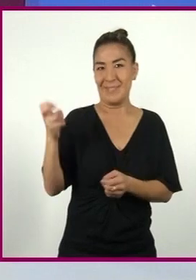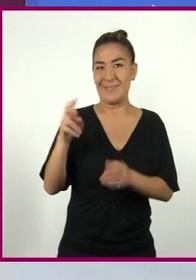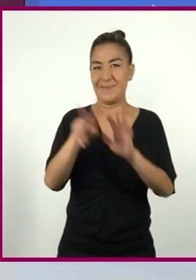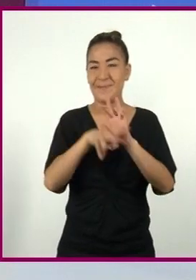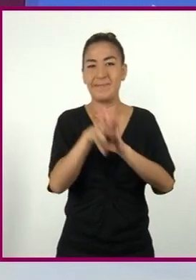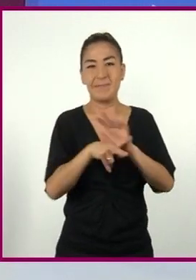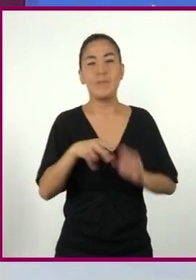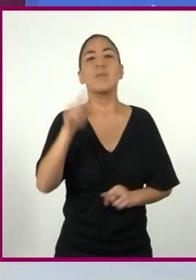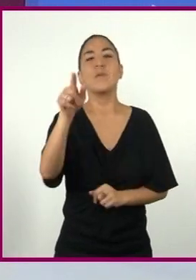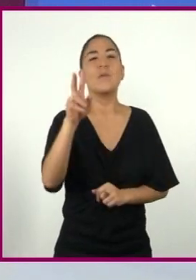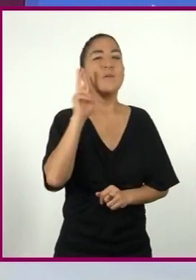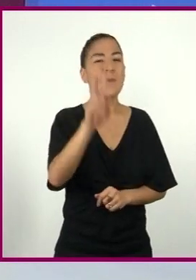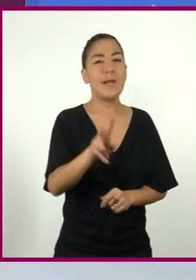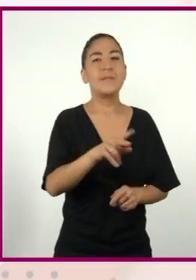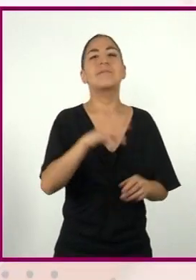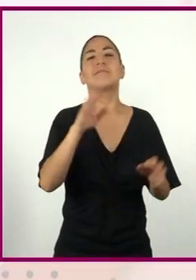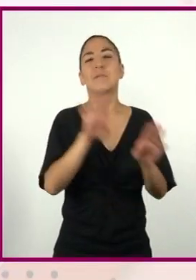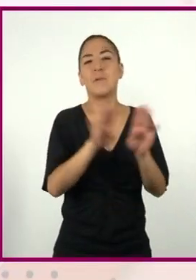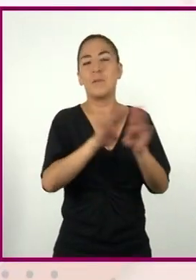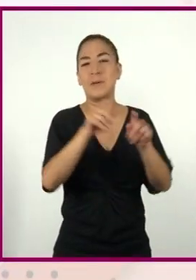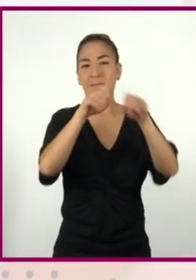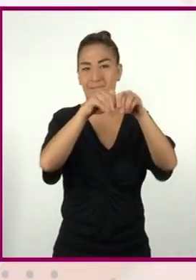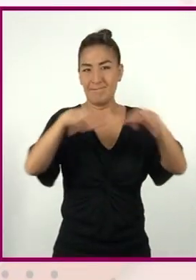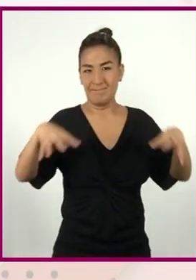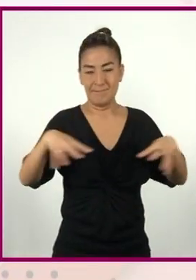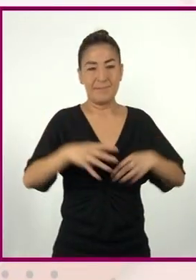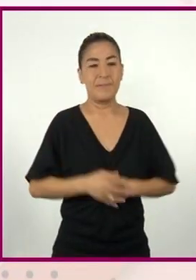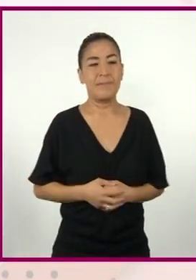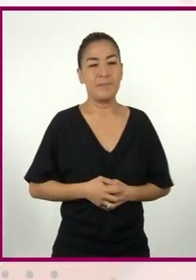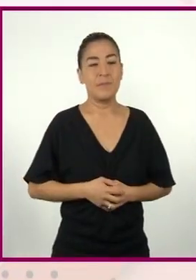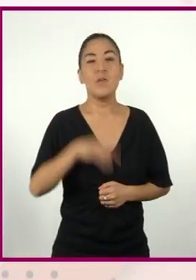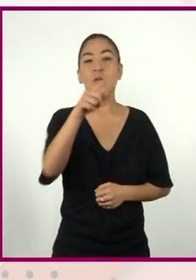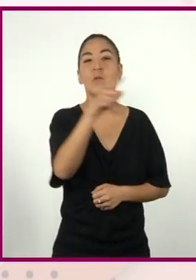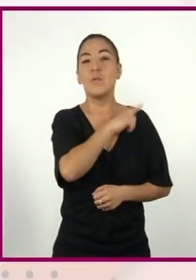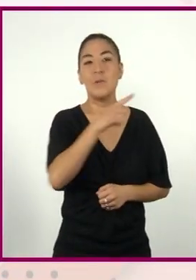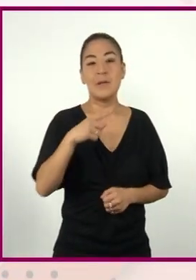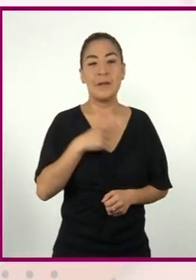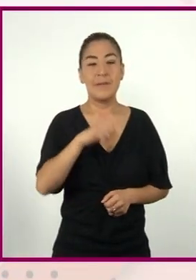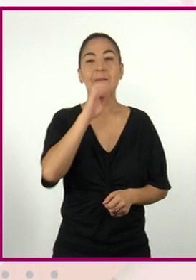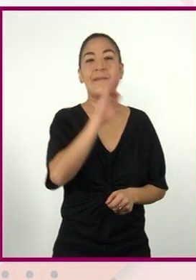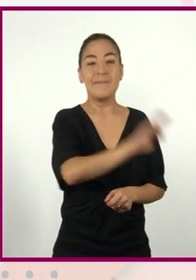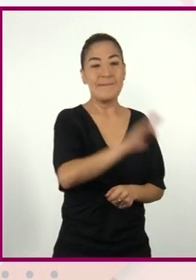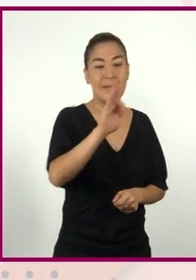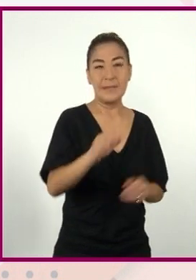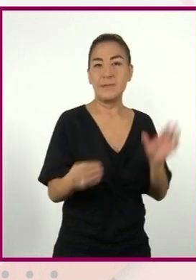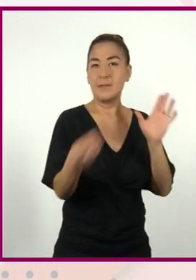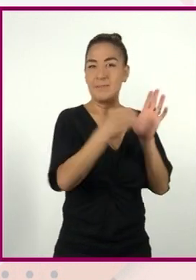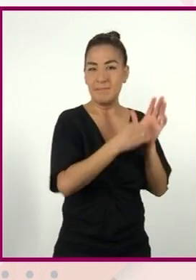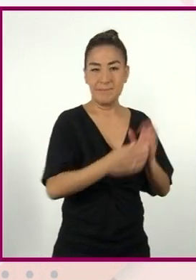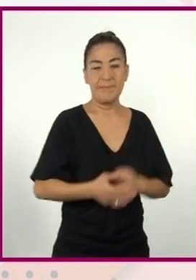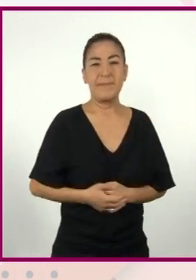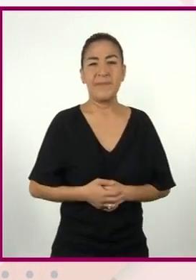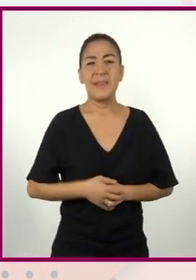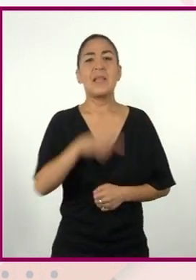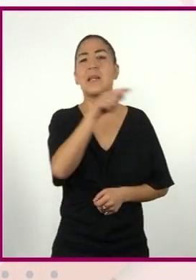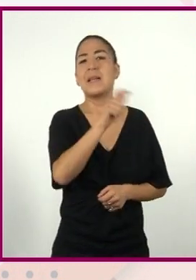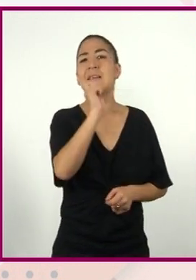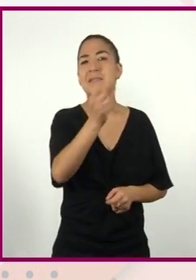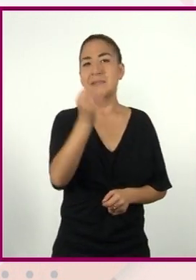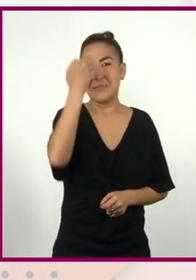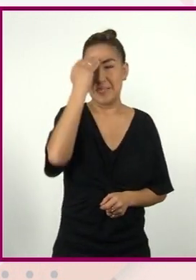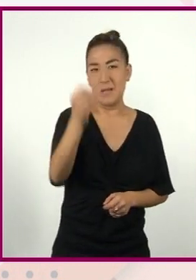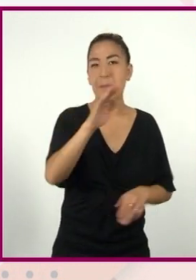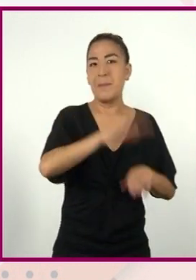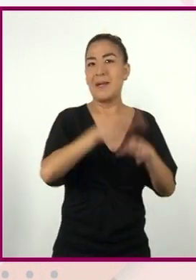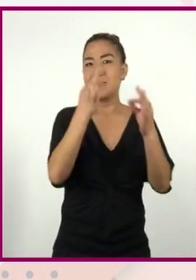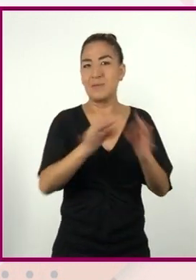ello, tienen el siguiente esquema. Coloquen el dato que aparece en la fecha, los acontecimientos más